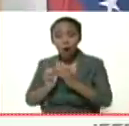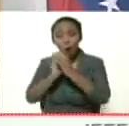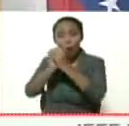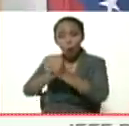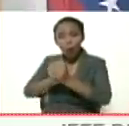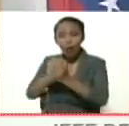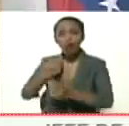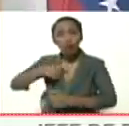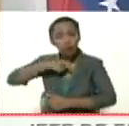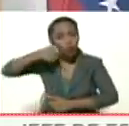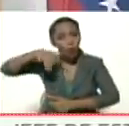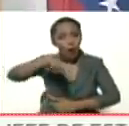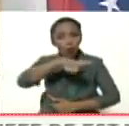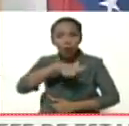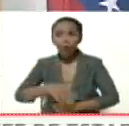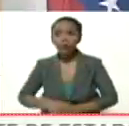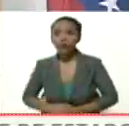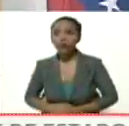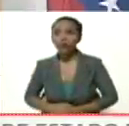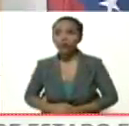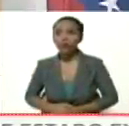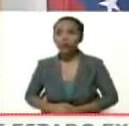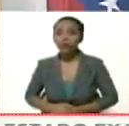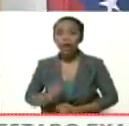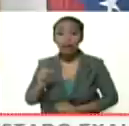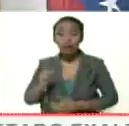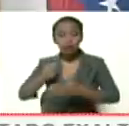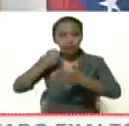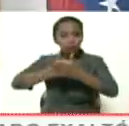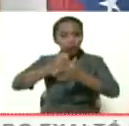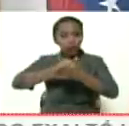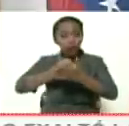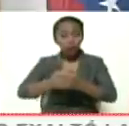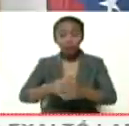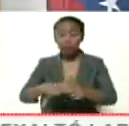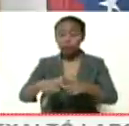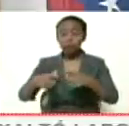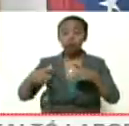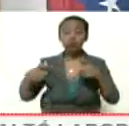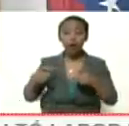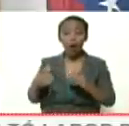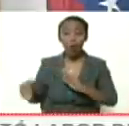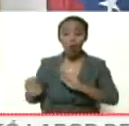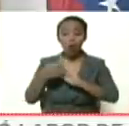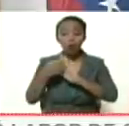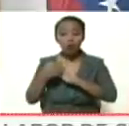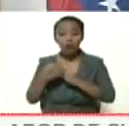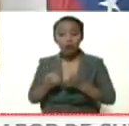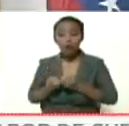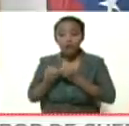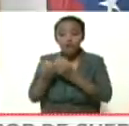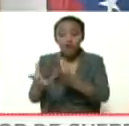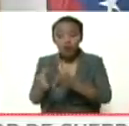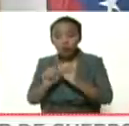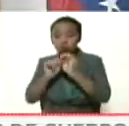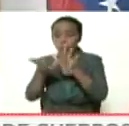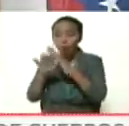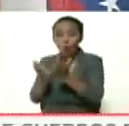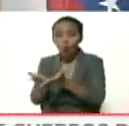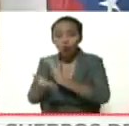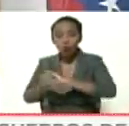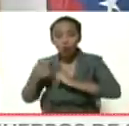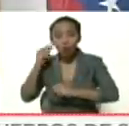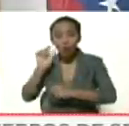nuestro pueblo, en esta lucha tremenda contra la pandemia del coronavirus, con un líder